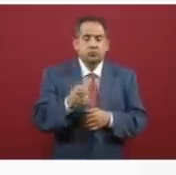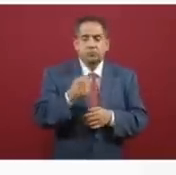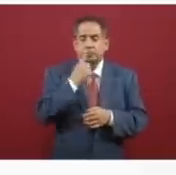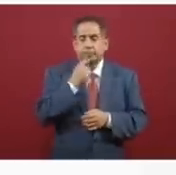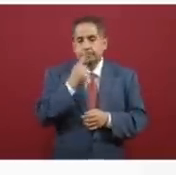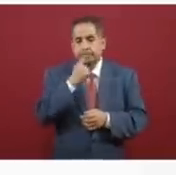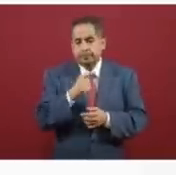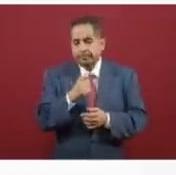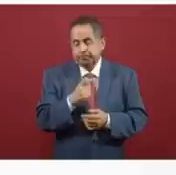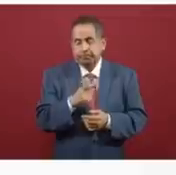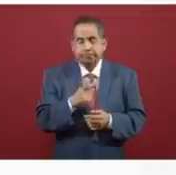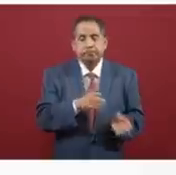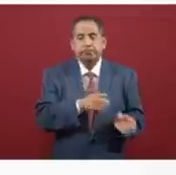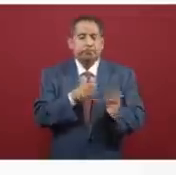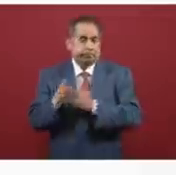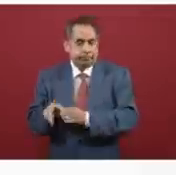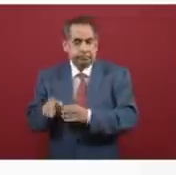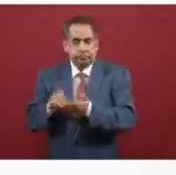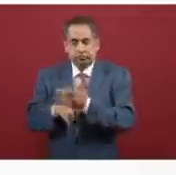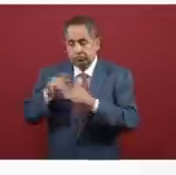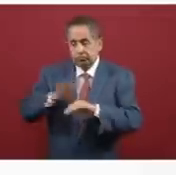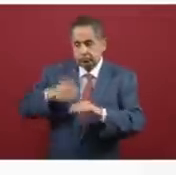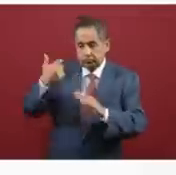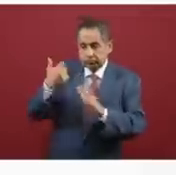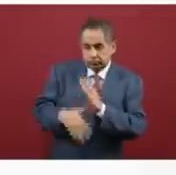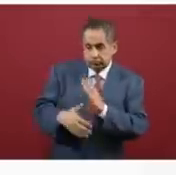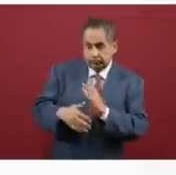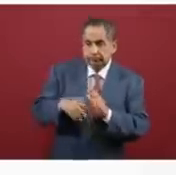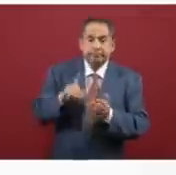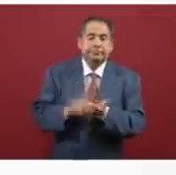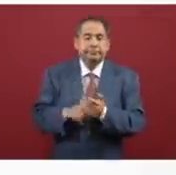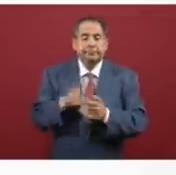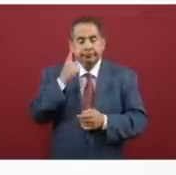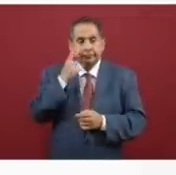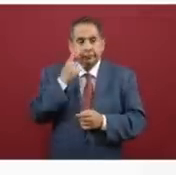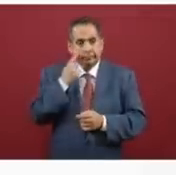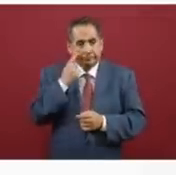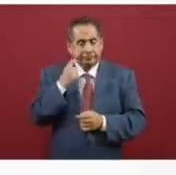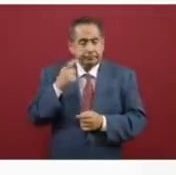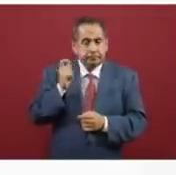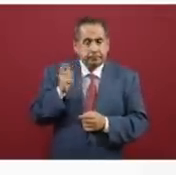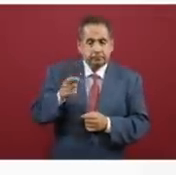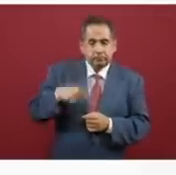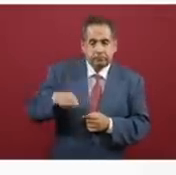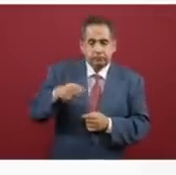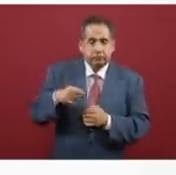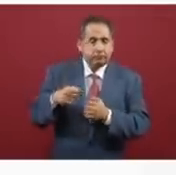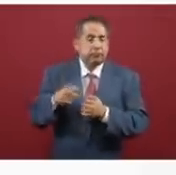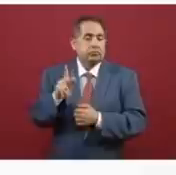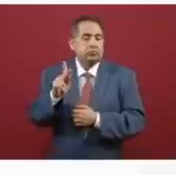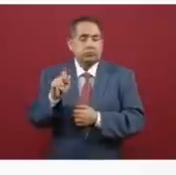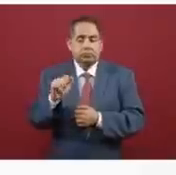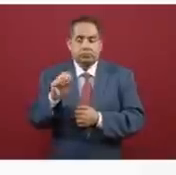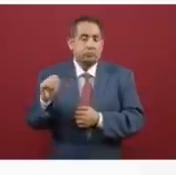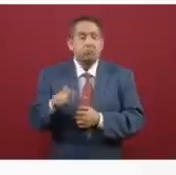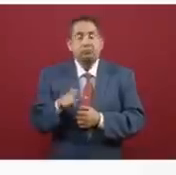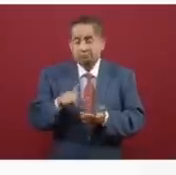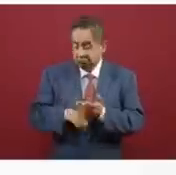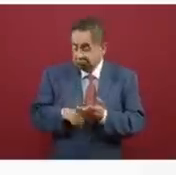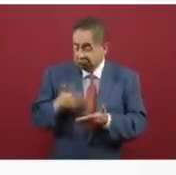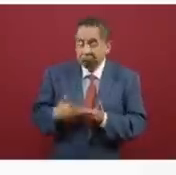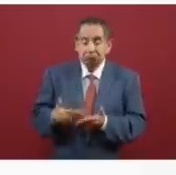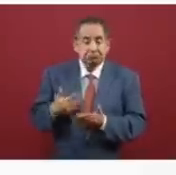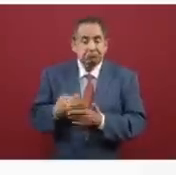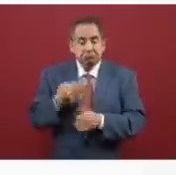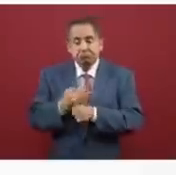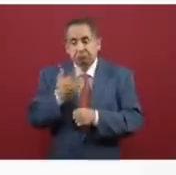premiun y quien está dando más económico es tenemos las gasolineras de la franquicia pemex que normalmente se